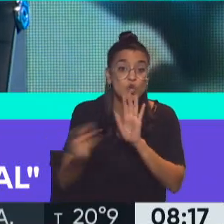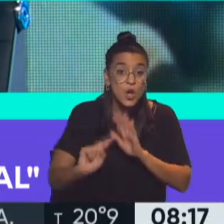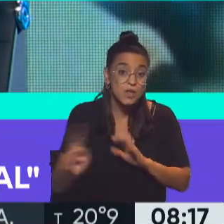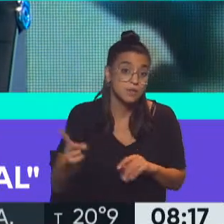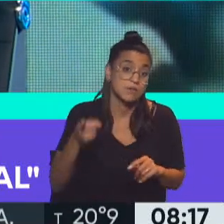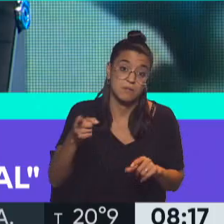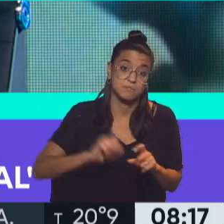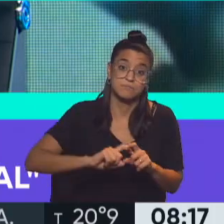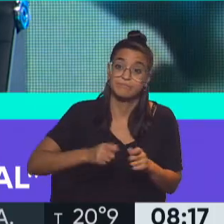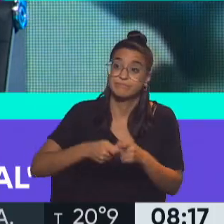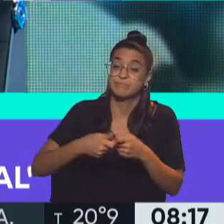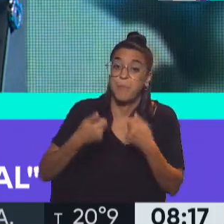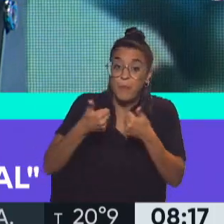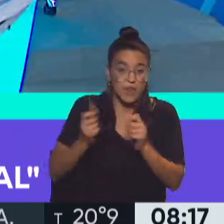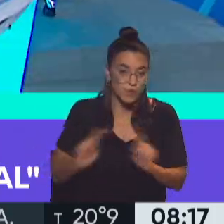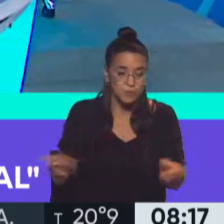no le está yendo bien.